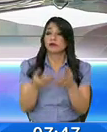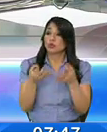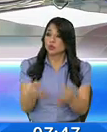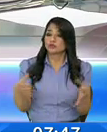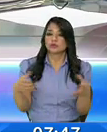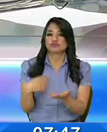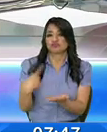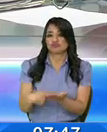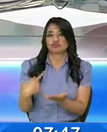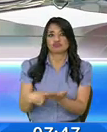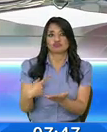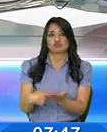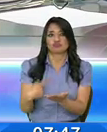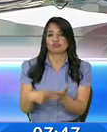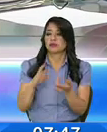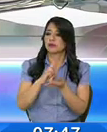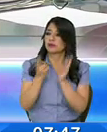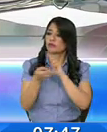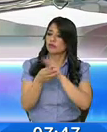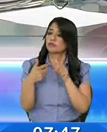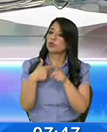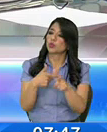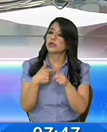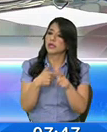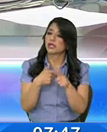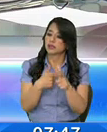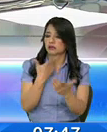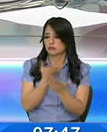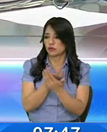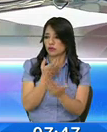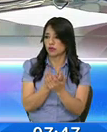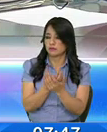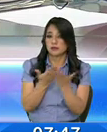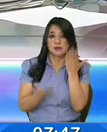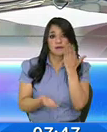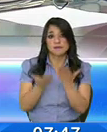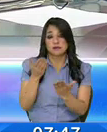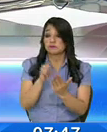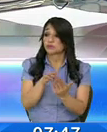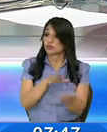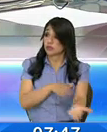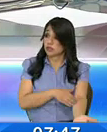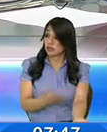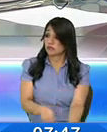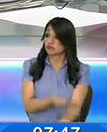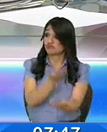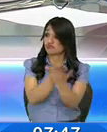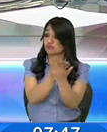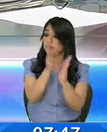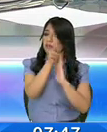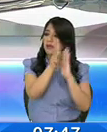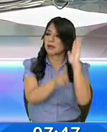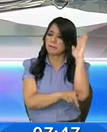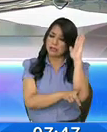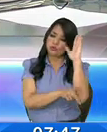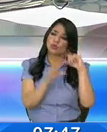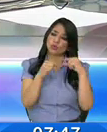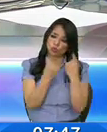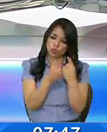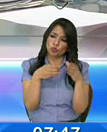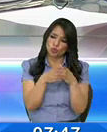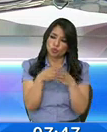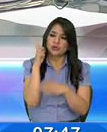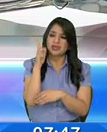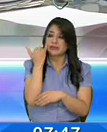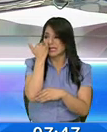debate sobre la reforma urgente motel económica hay un proyecto que ha presentado el parlamento de los pueblos la dirigencia indígena